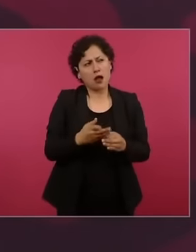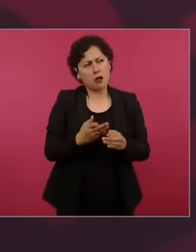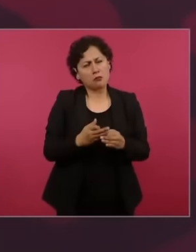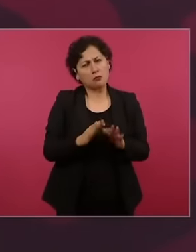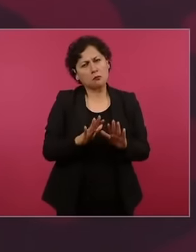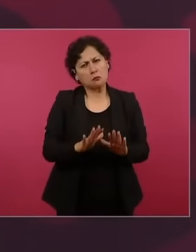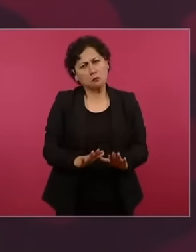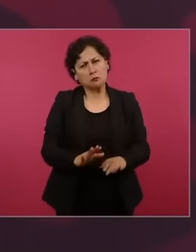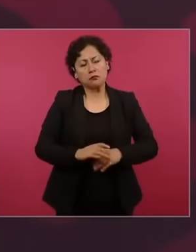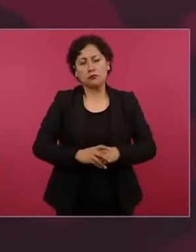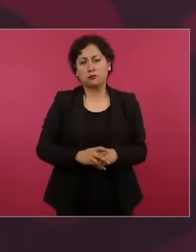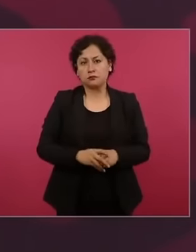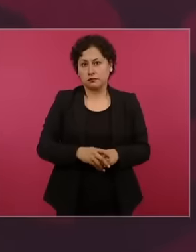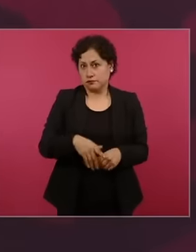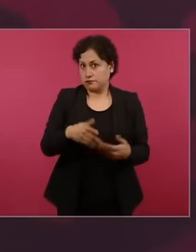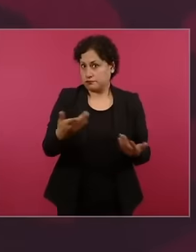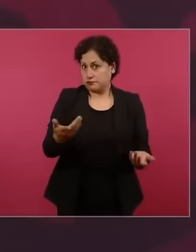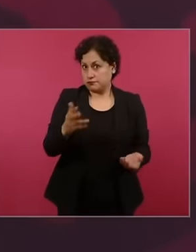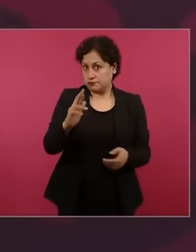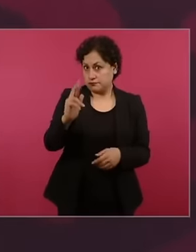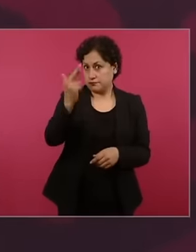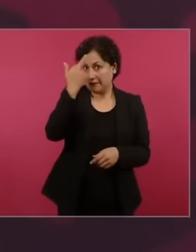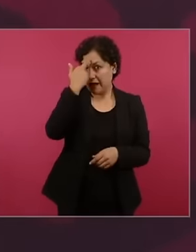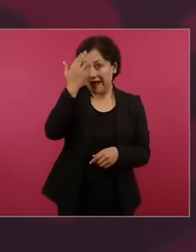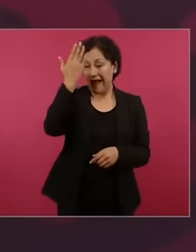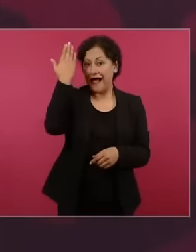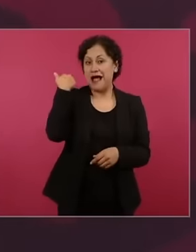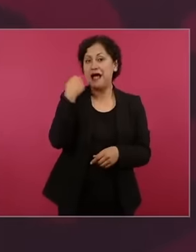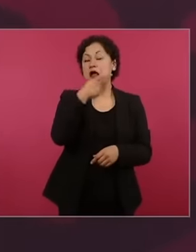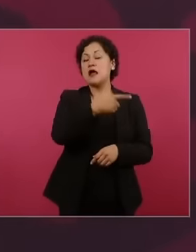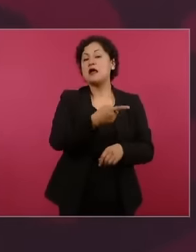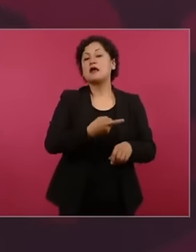Llegó a poner unas alambradas